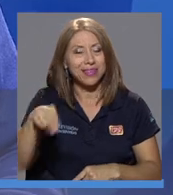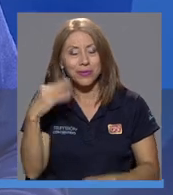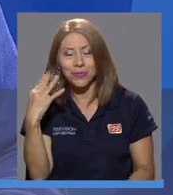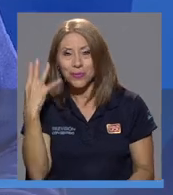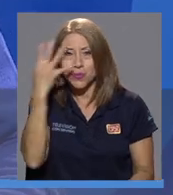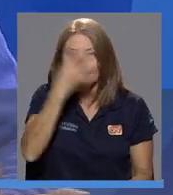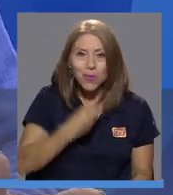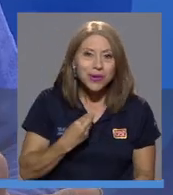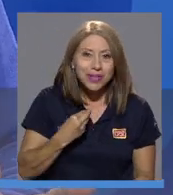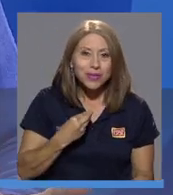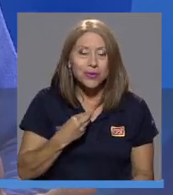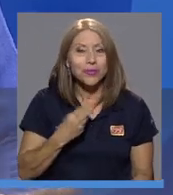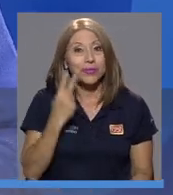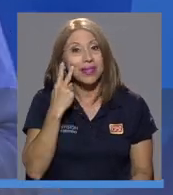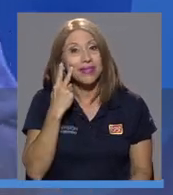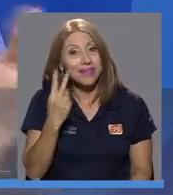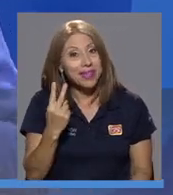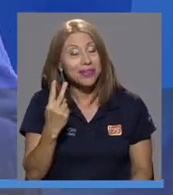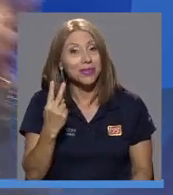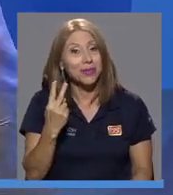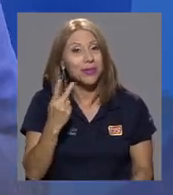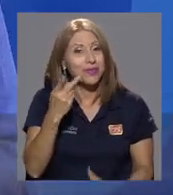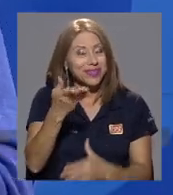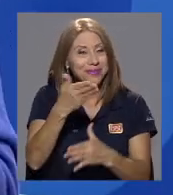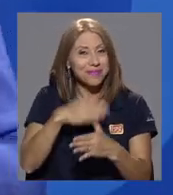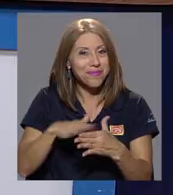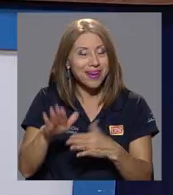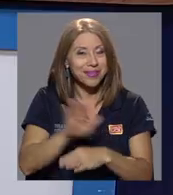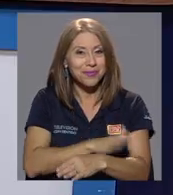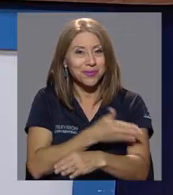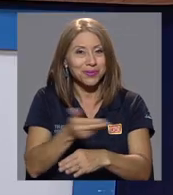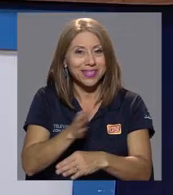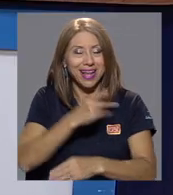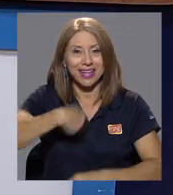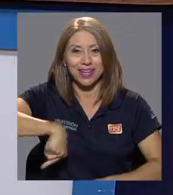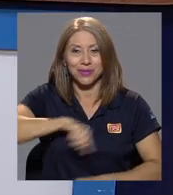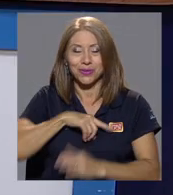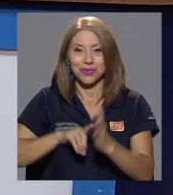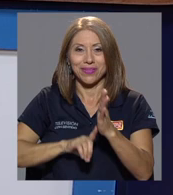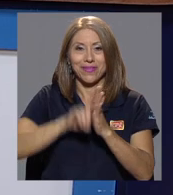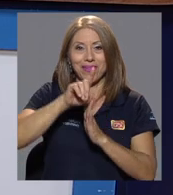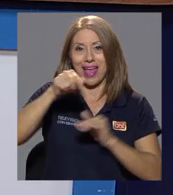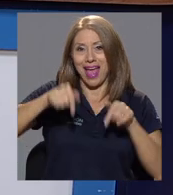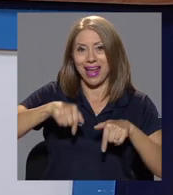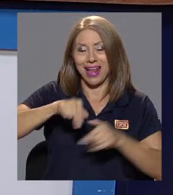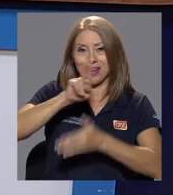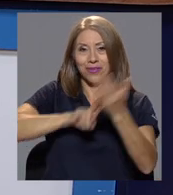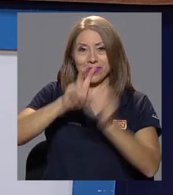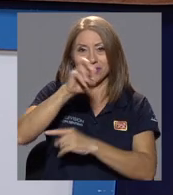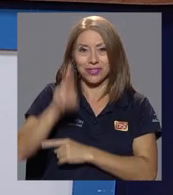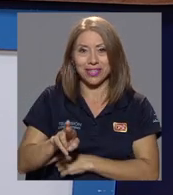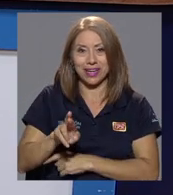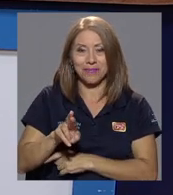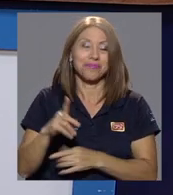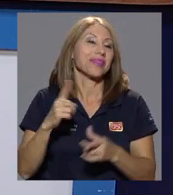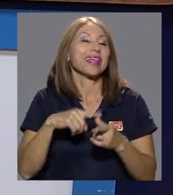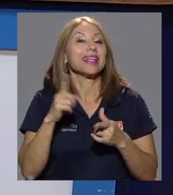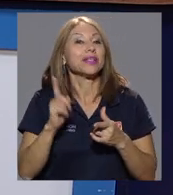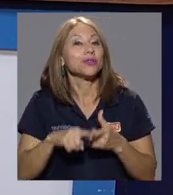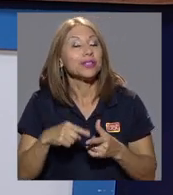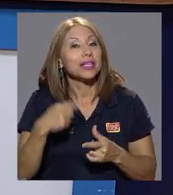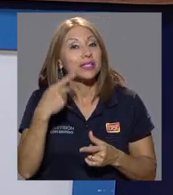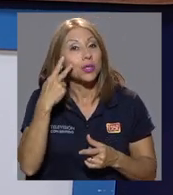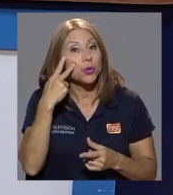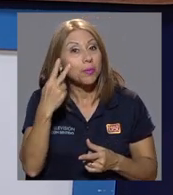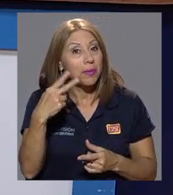muy bonito y viendo esa parte musical que nosotros desarrollamos acá en la universidad de costa rica nos vemos entonces